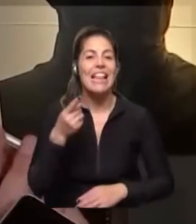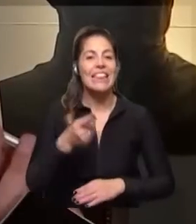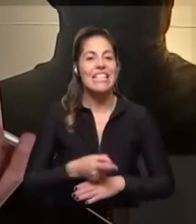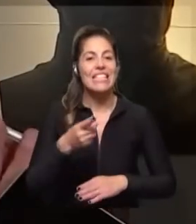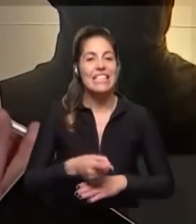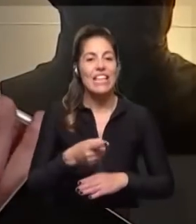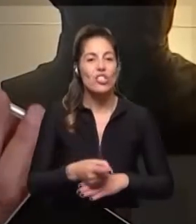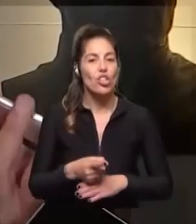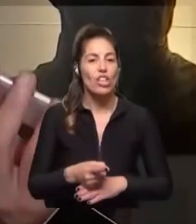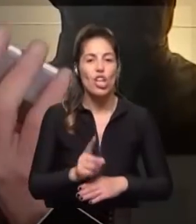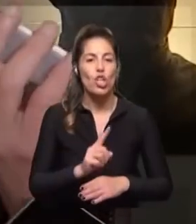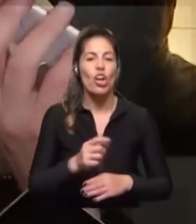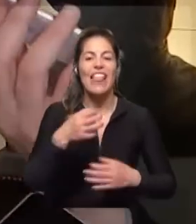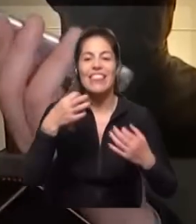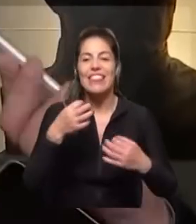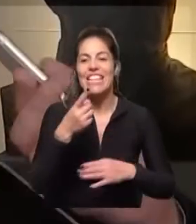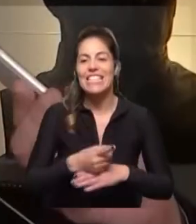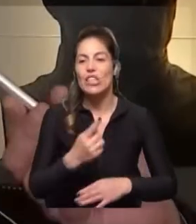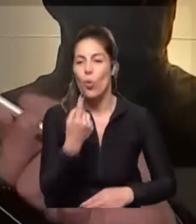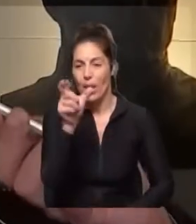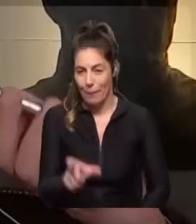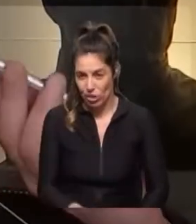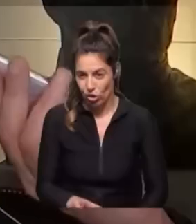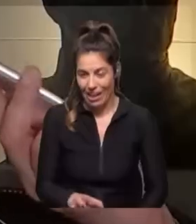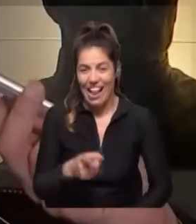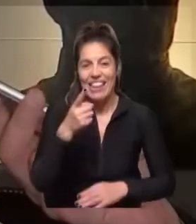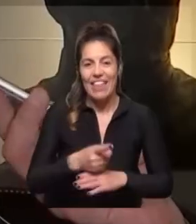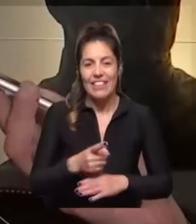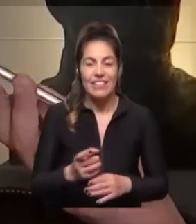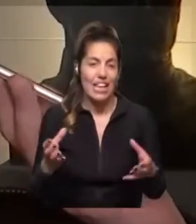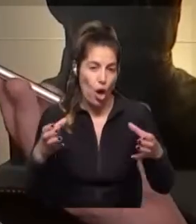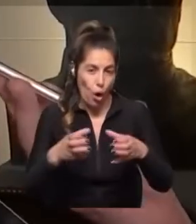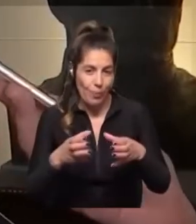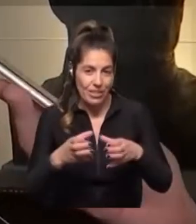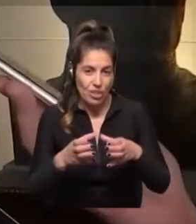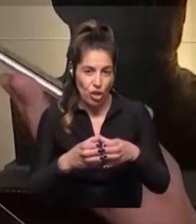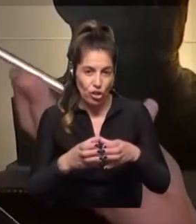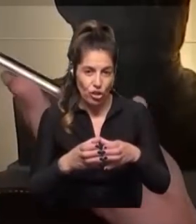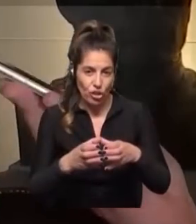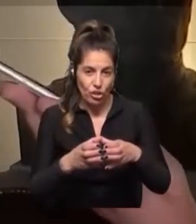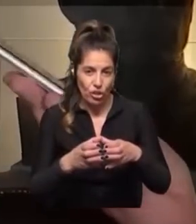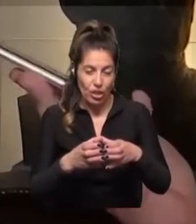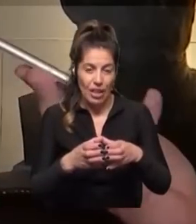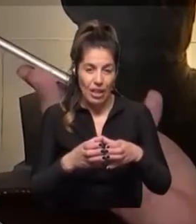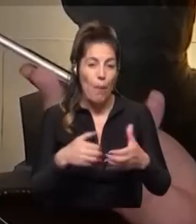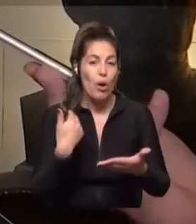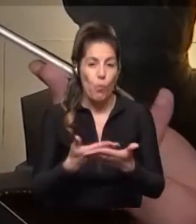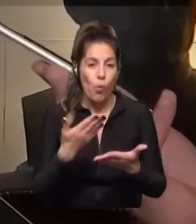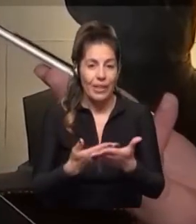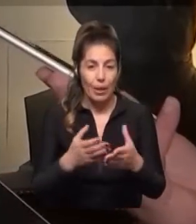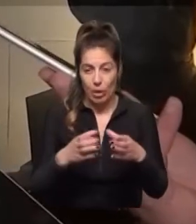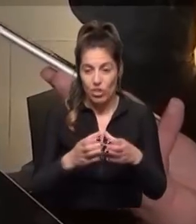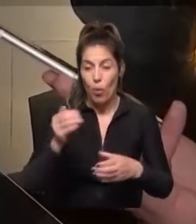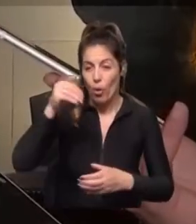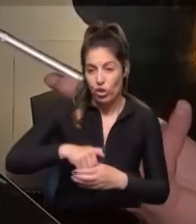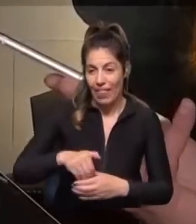en Salto grande no la resuelve una persona lo Resuelve la comisión técnica mixta a propuesta de la delegación y son votadas por todos los